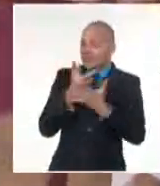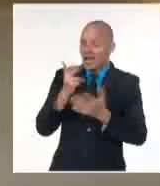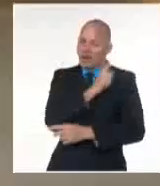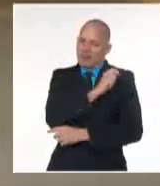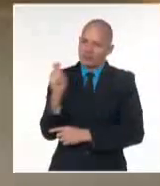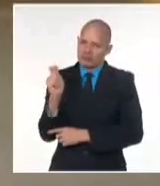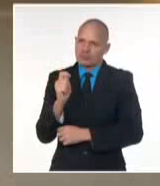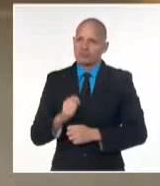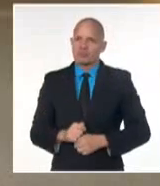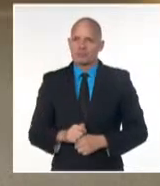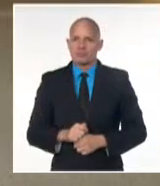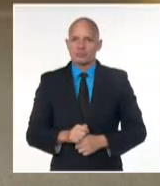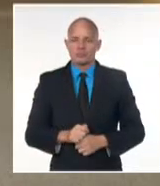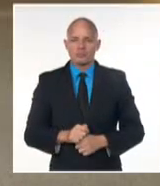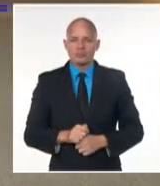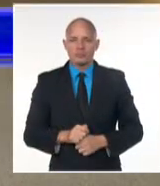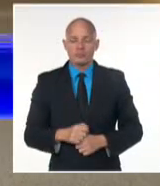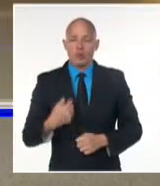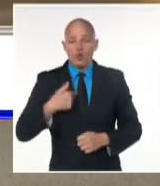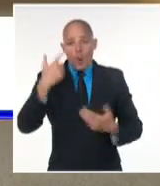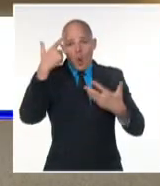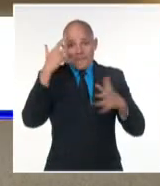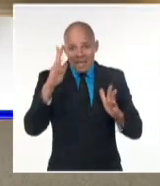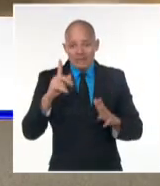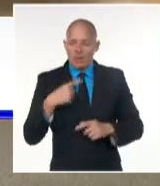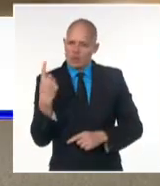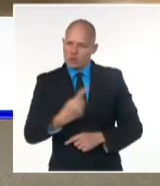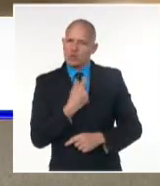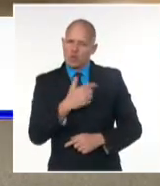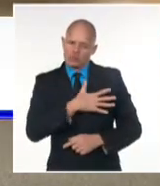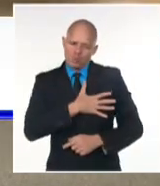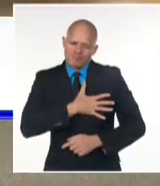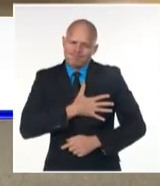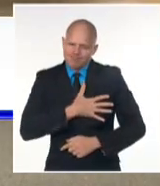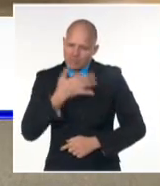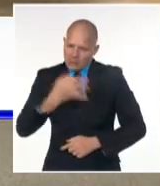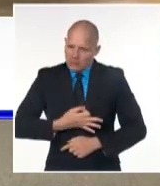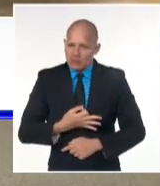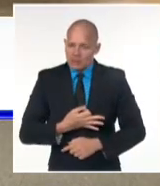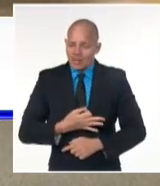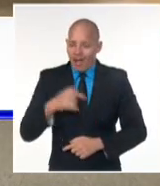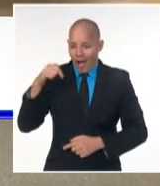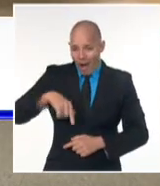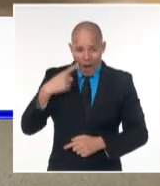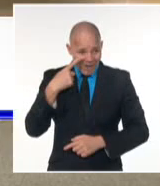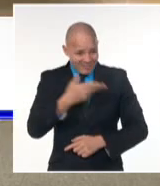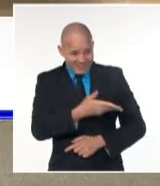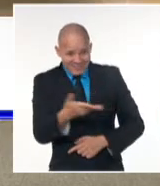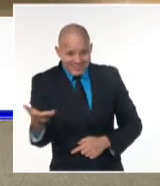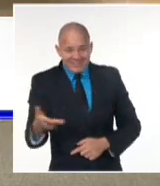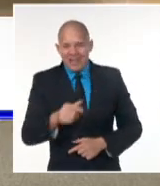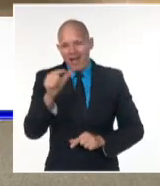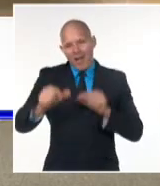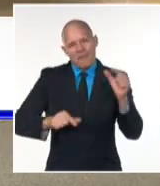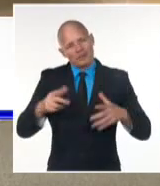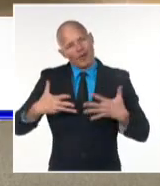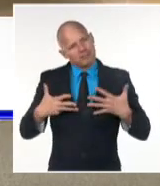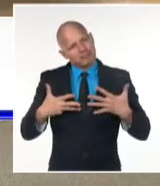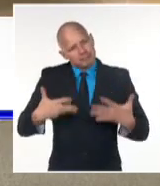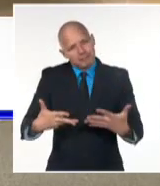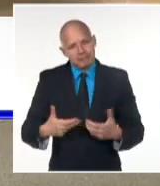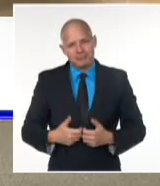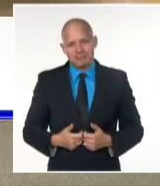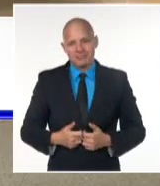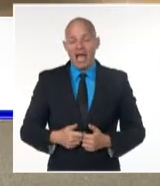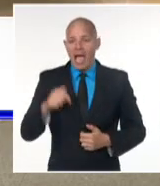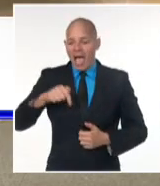sensibilidad de todas las personas de todos los que hacemos Revolución y hoy hemos vivido un día de mucha de mucho humanismo Yo creo que un día de mucha